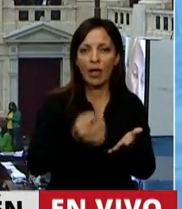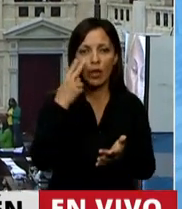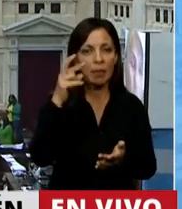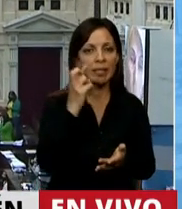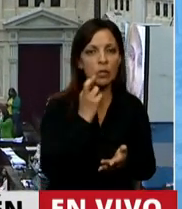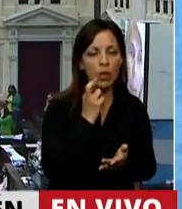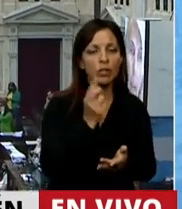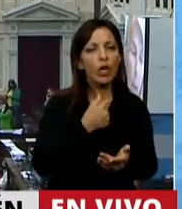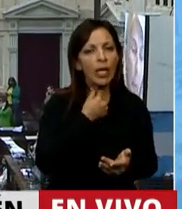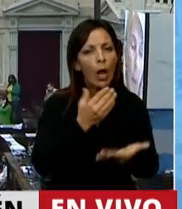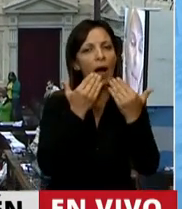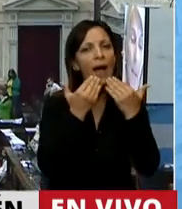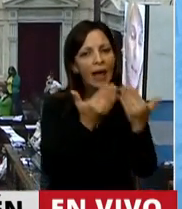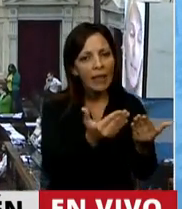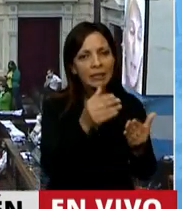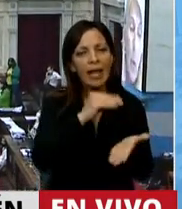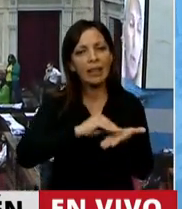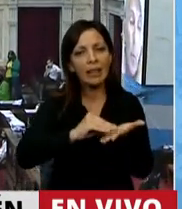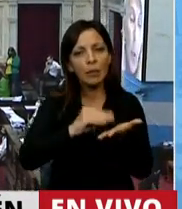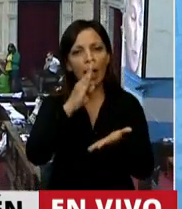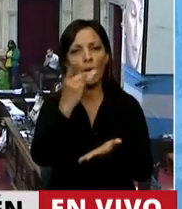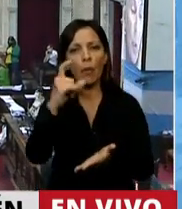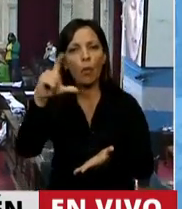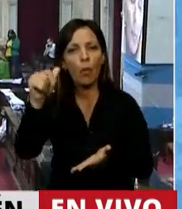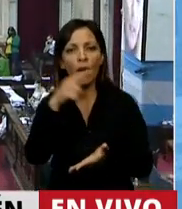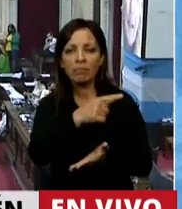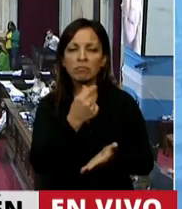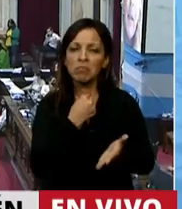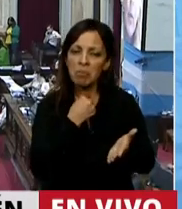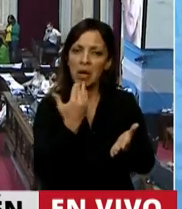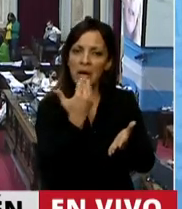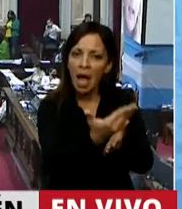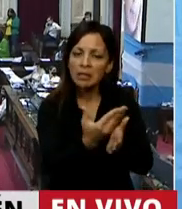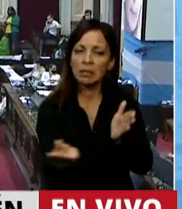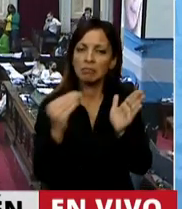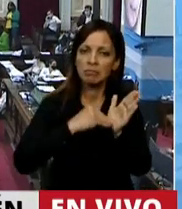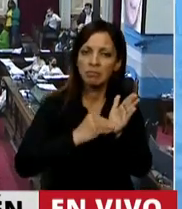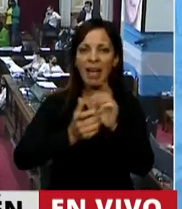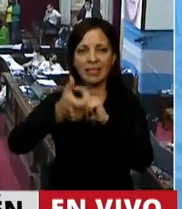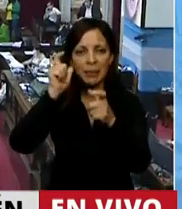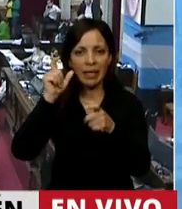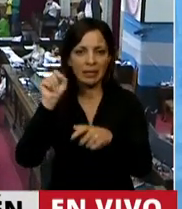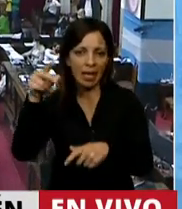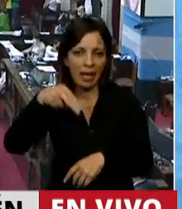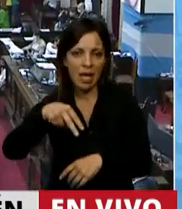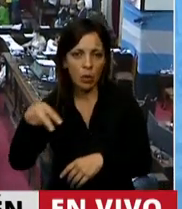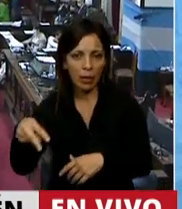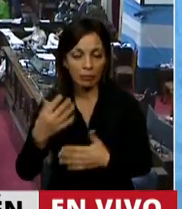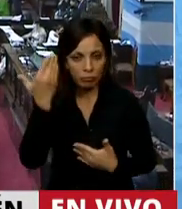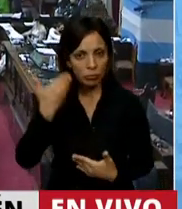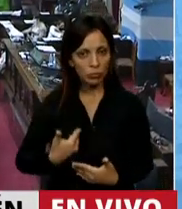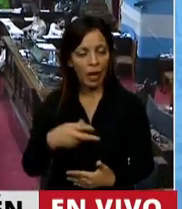al diputado Buca por haberse interesado e incorporado en su texto la experiencia de Neuquén en la materia. Como